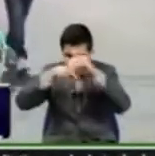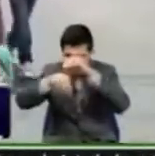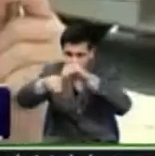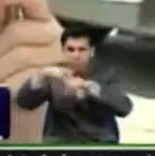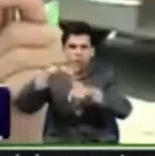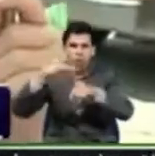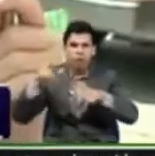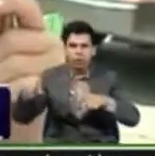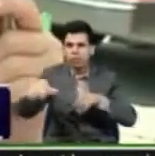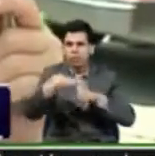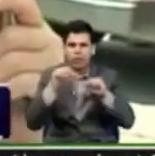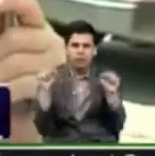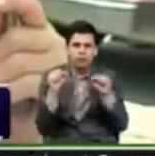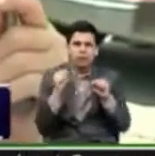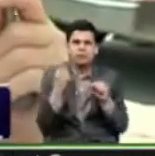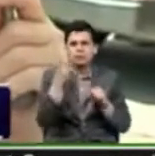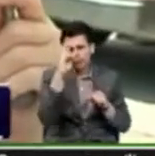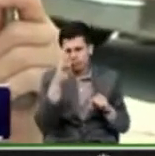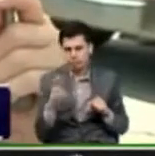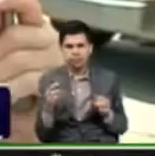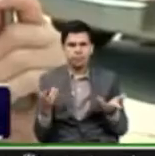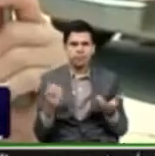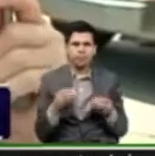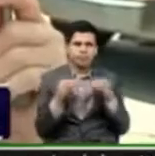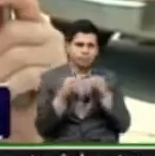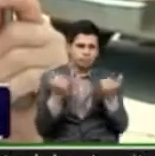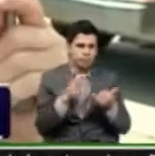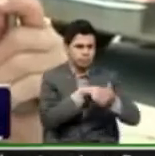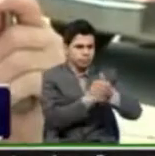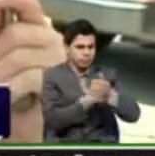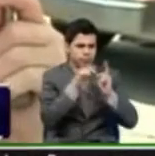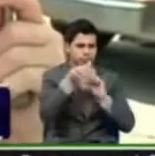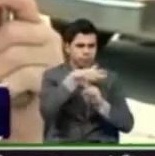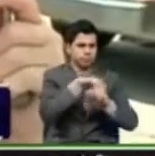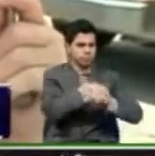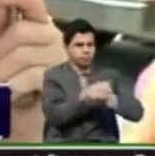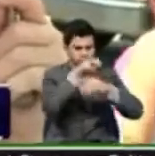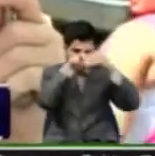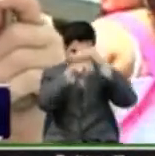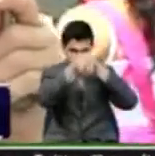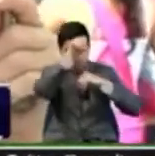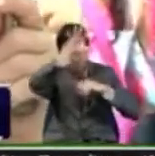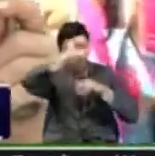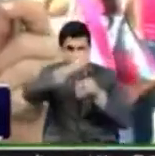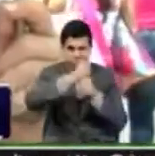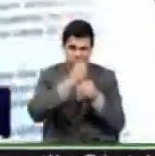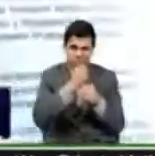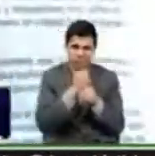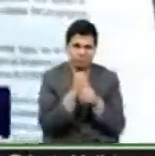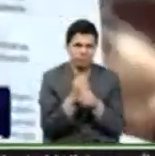Santurbán. Hoy el ministro de Ambiente, el ministro de Minas, todos se sienten muy satisfechos porque en estos